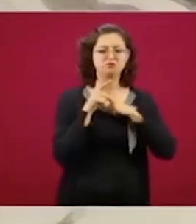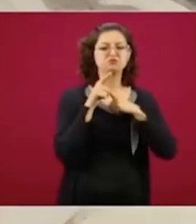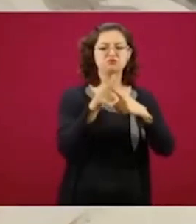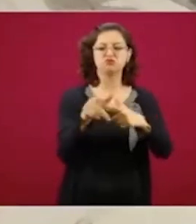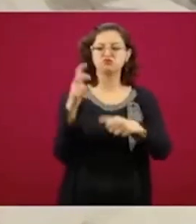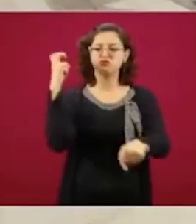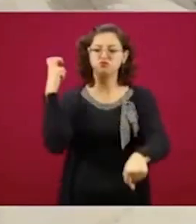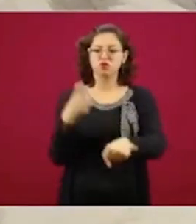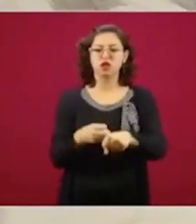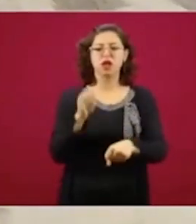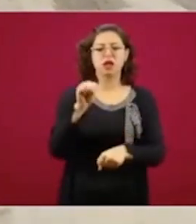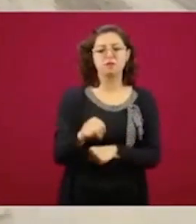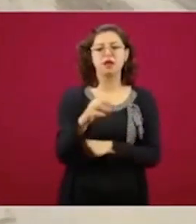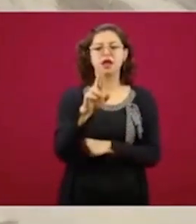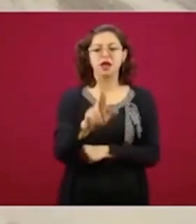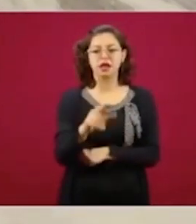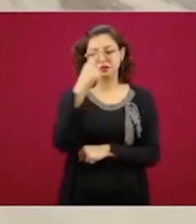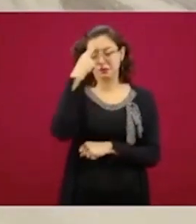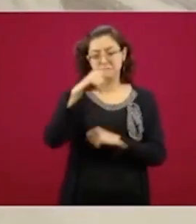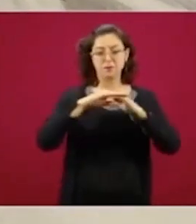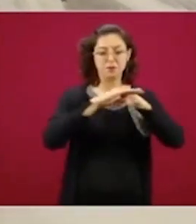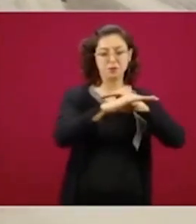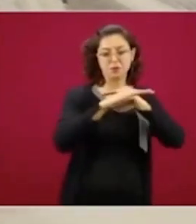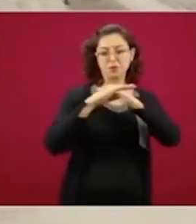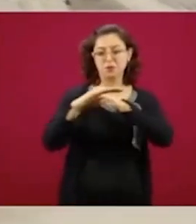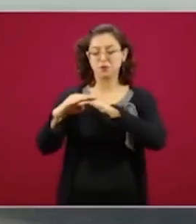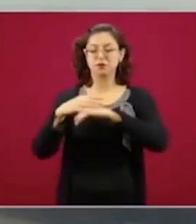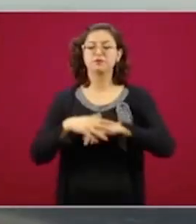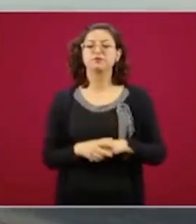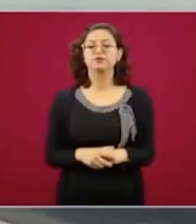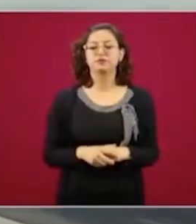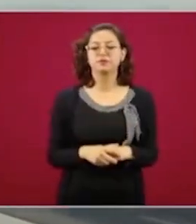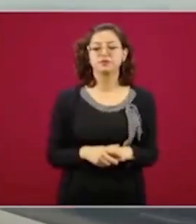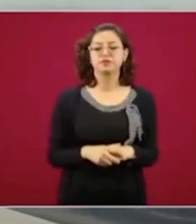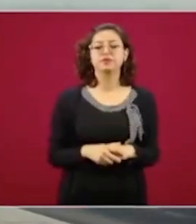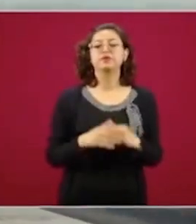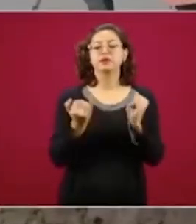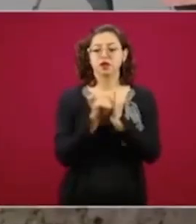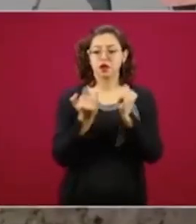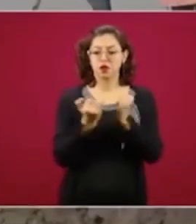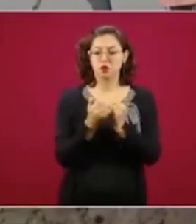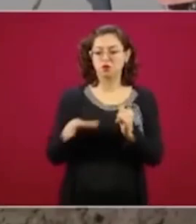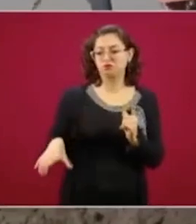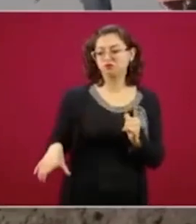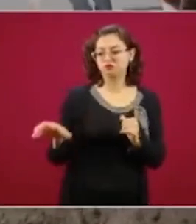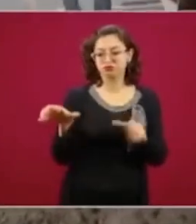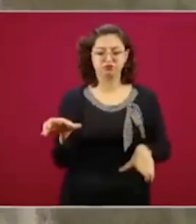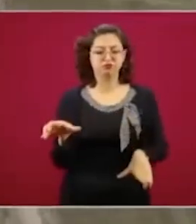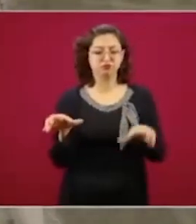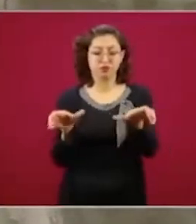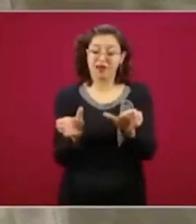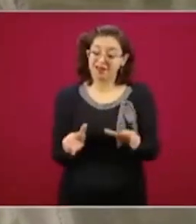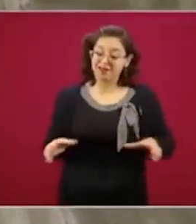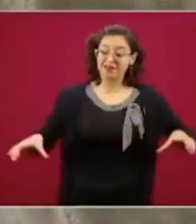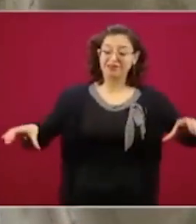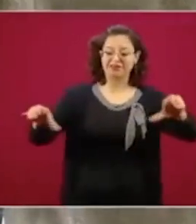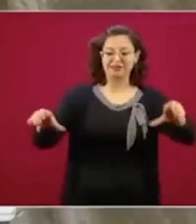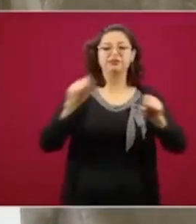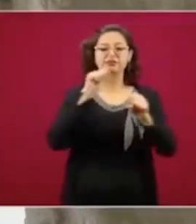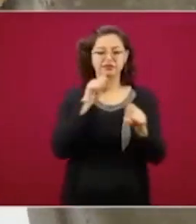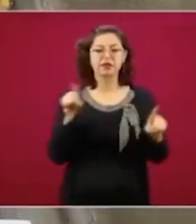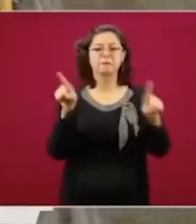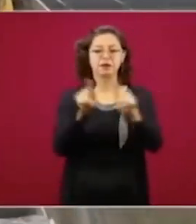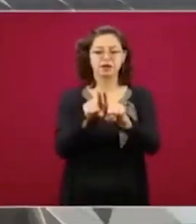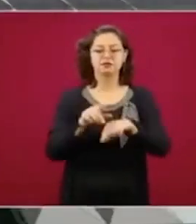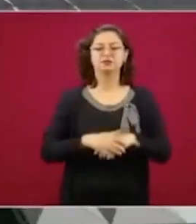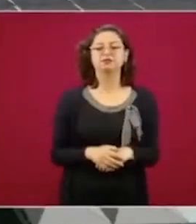concreto MR para la capa superior y de rodamiento en calles de rodaje y plataforma. En la pista norte se realiza la